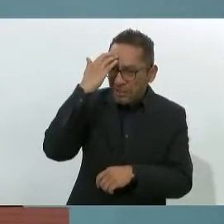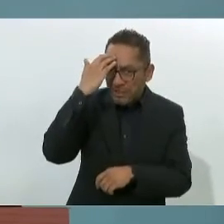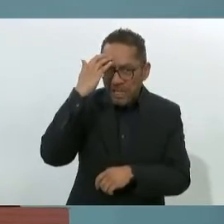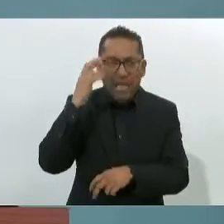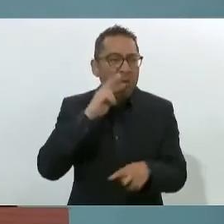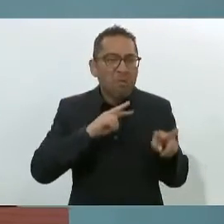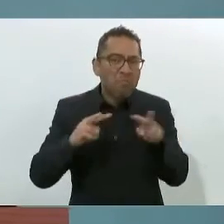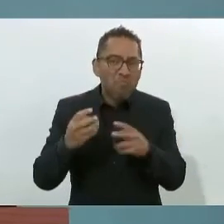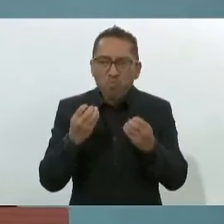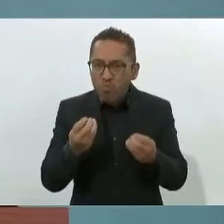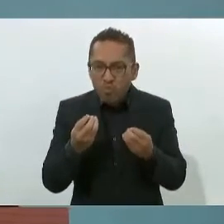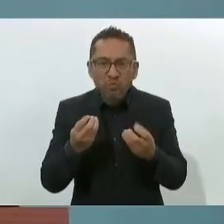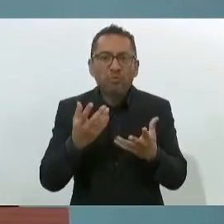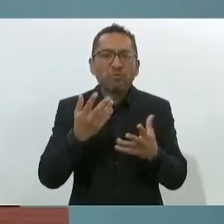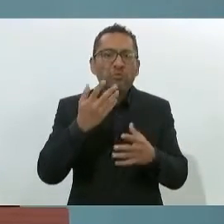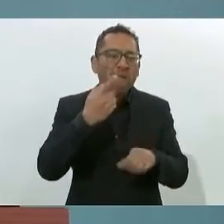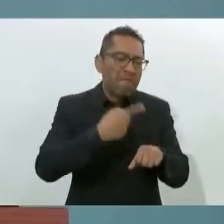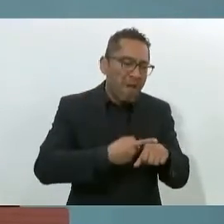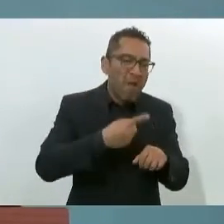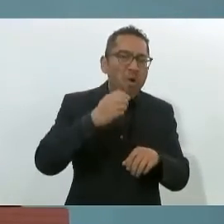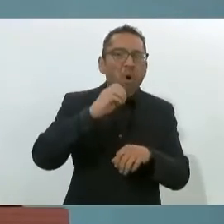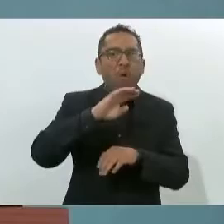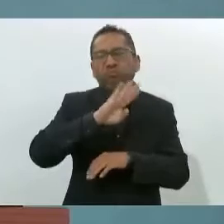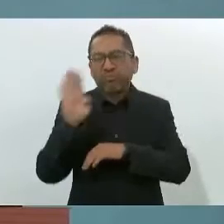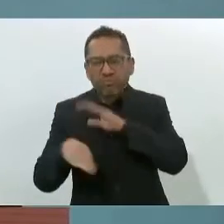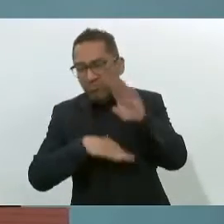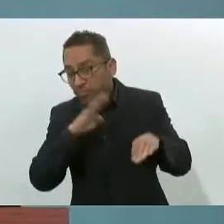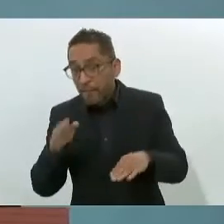Sin embargo, en lo